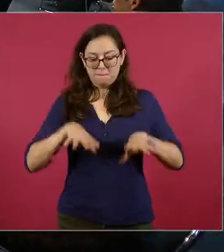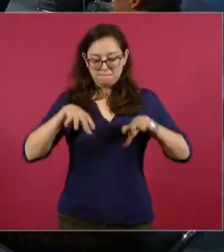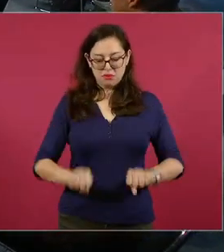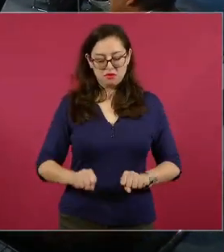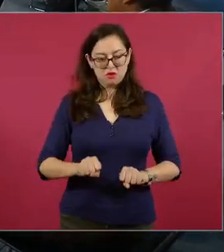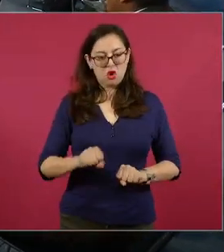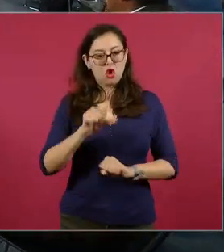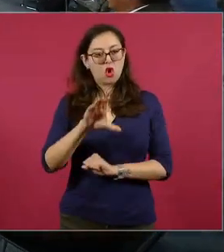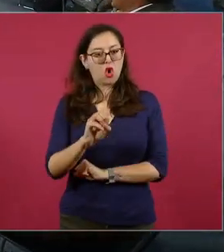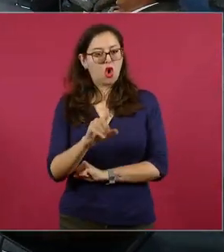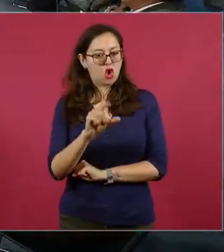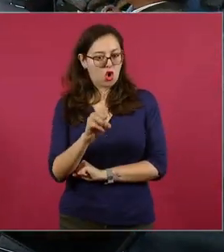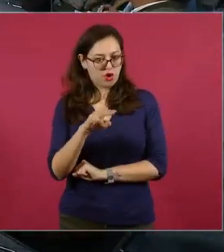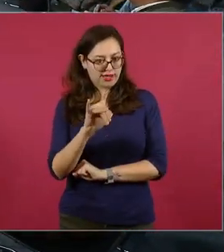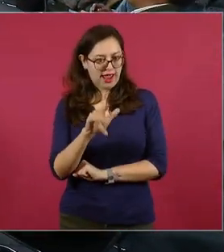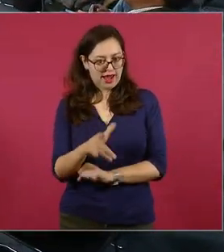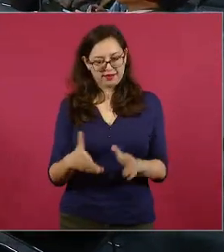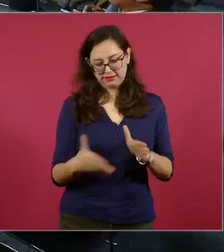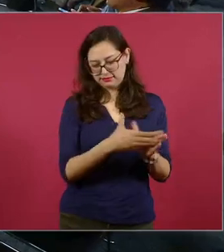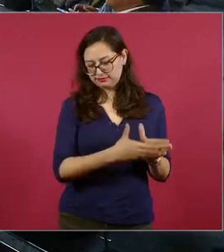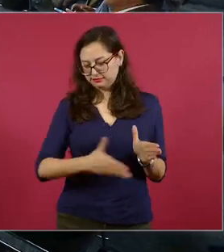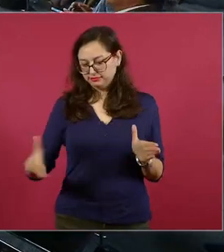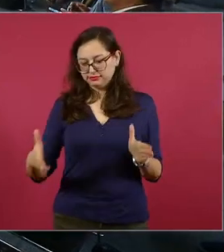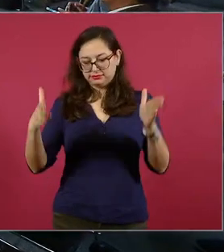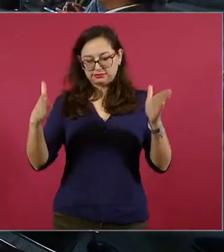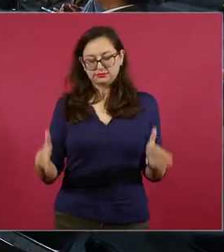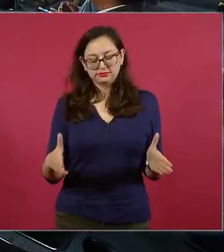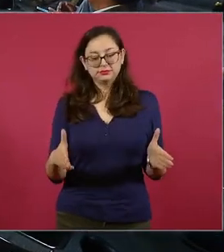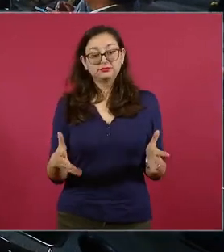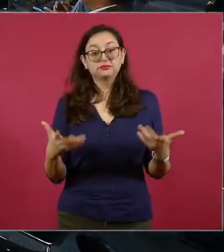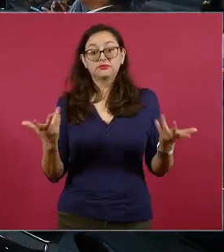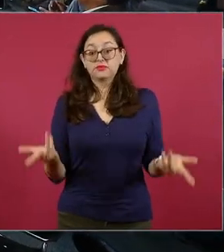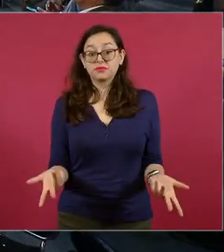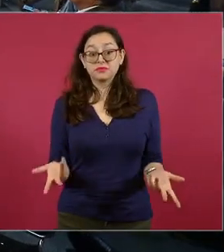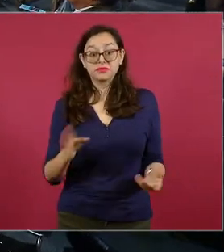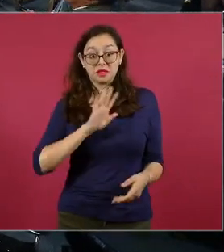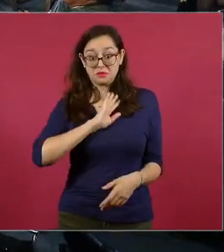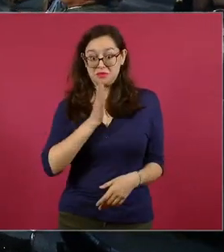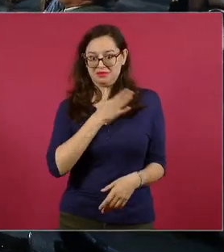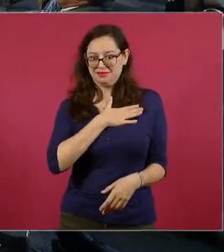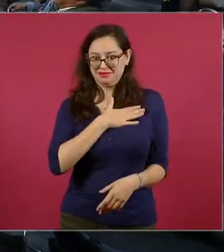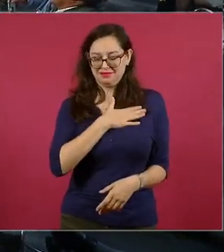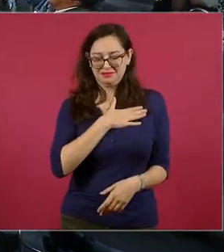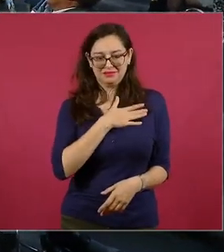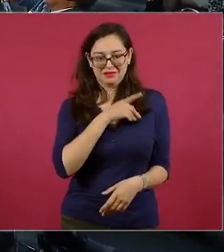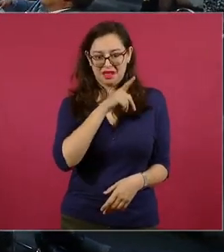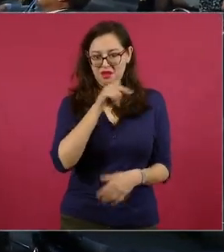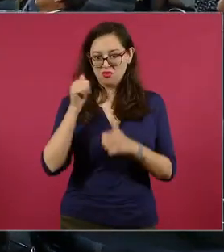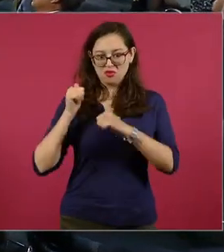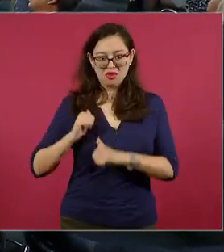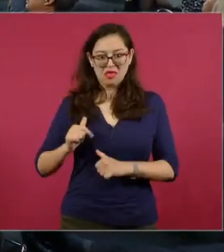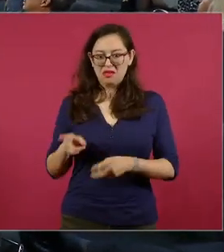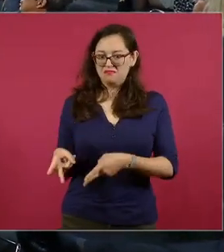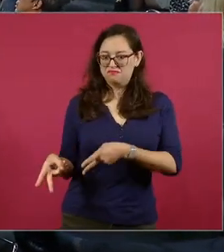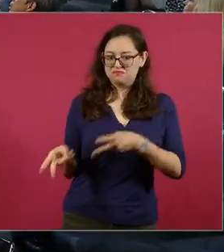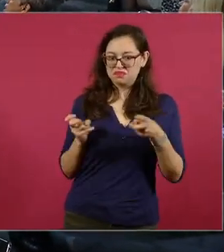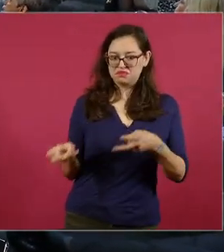de riquezas de México, sobre